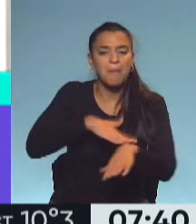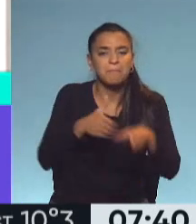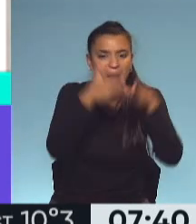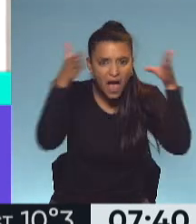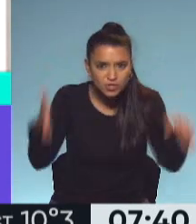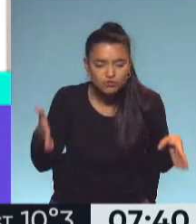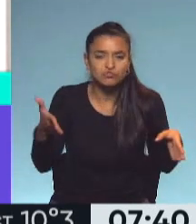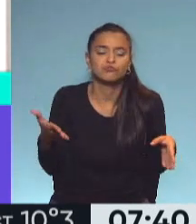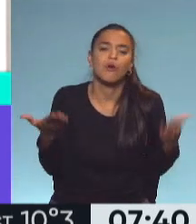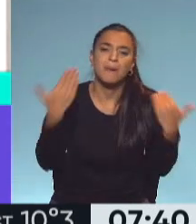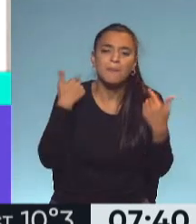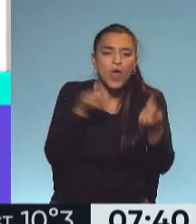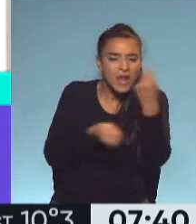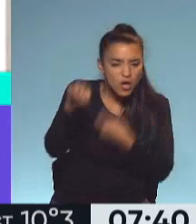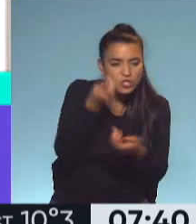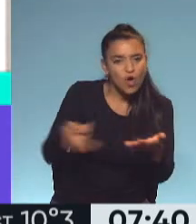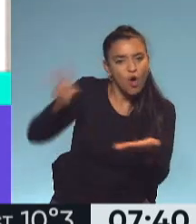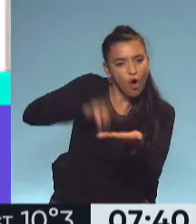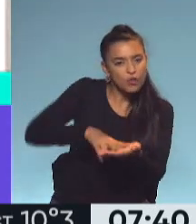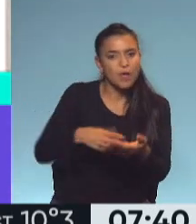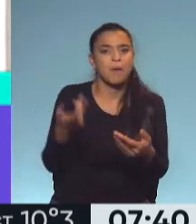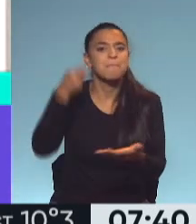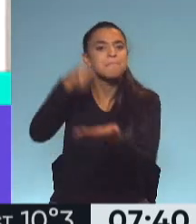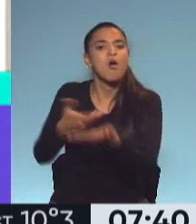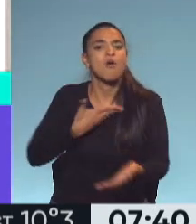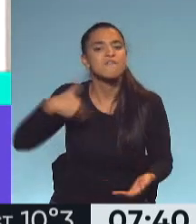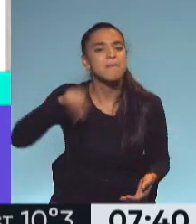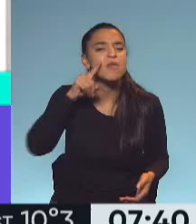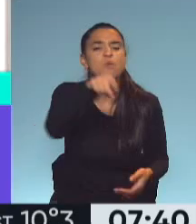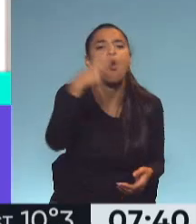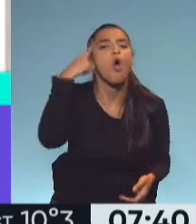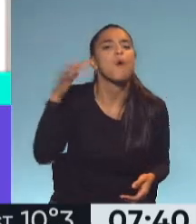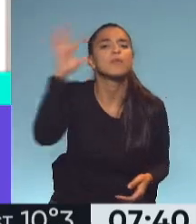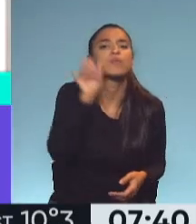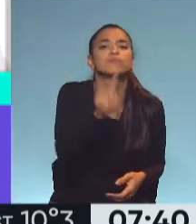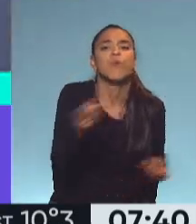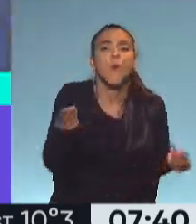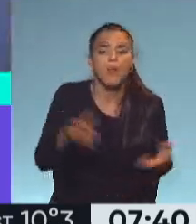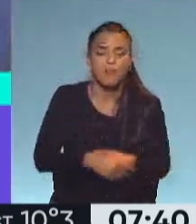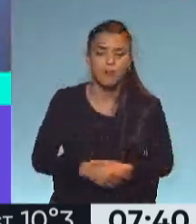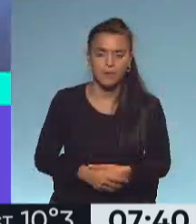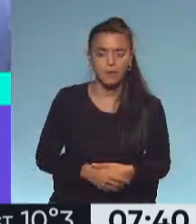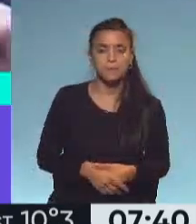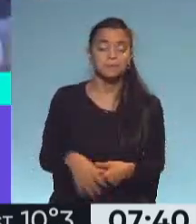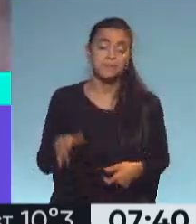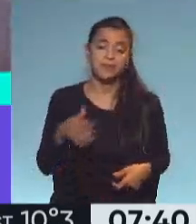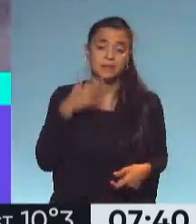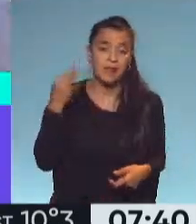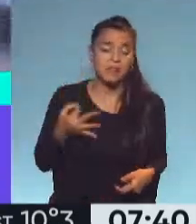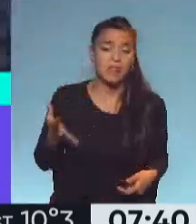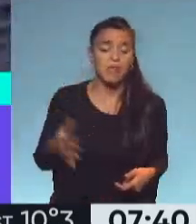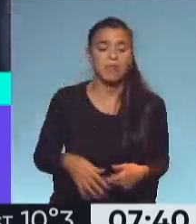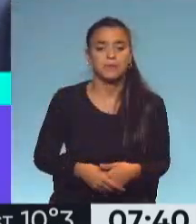justamente renegociar el pago con el Fondo Monetario Internacional. ¿Qué es lo que usted piensa? Mira, en las reuniones que he tenido con